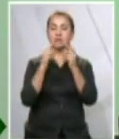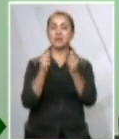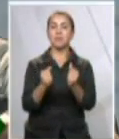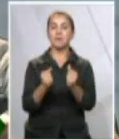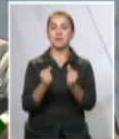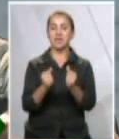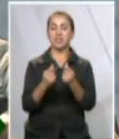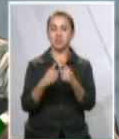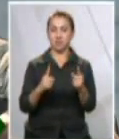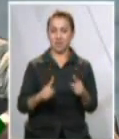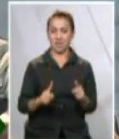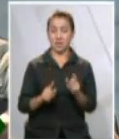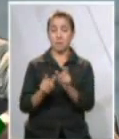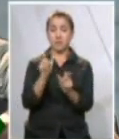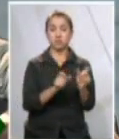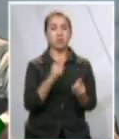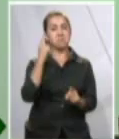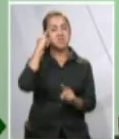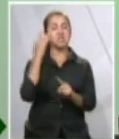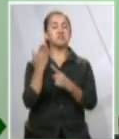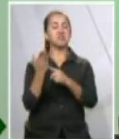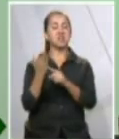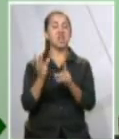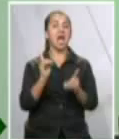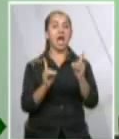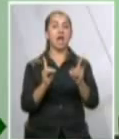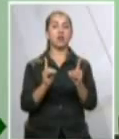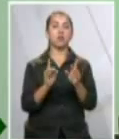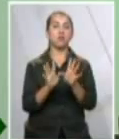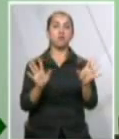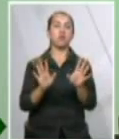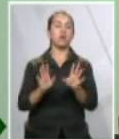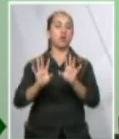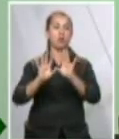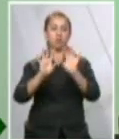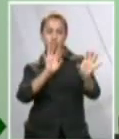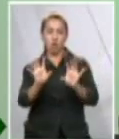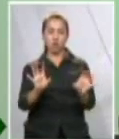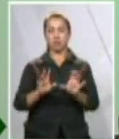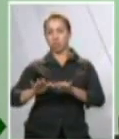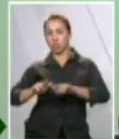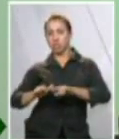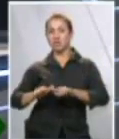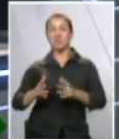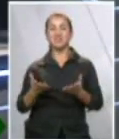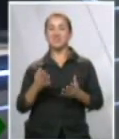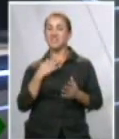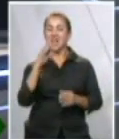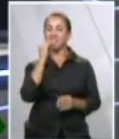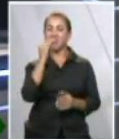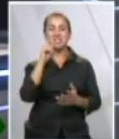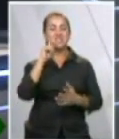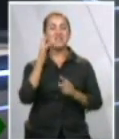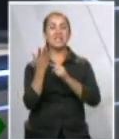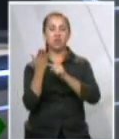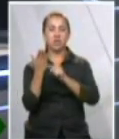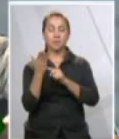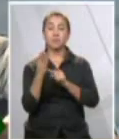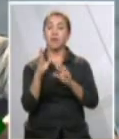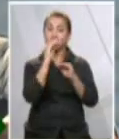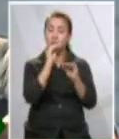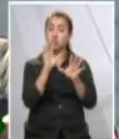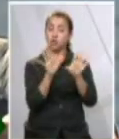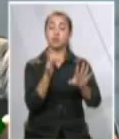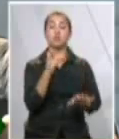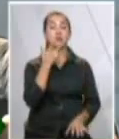Porque hay gente que solo cuando piensa tecnología piensa en algo súper, hiper sofisticado, pero ¿de qué estamos hablando? ¿De qué rango estamos hablando? Mira, estamos hablando de cosas